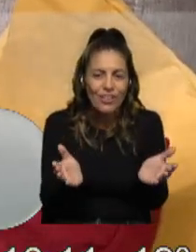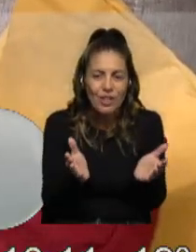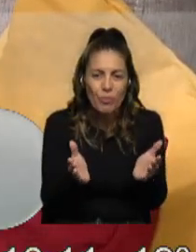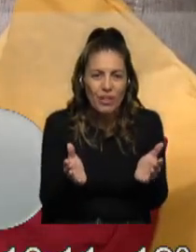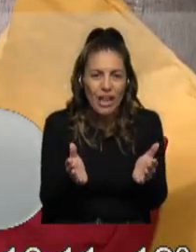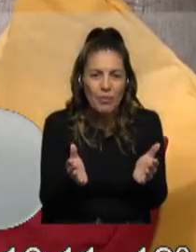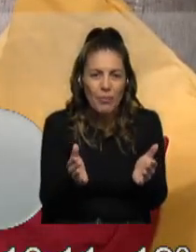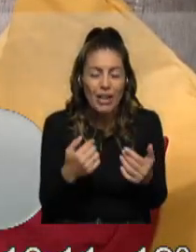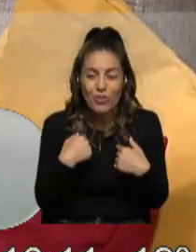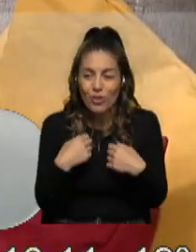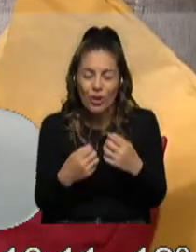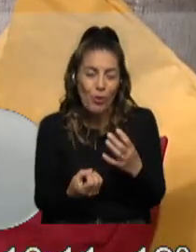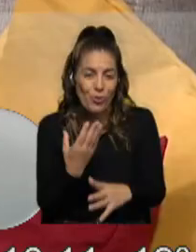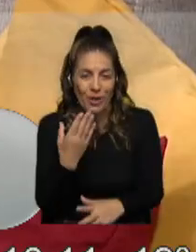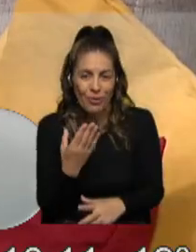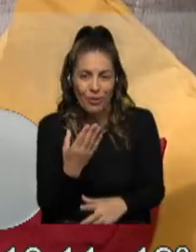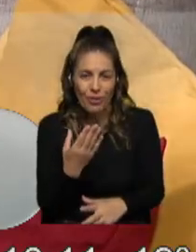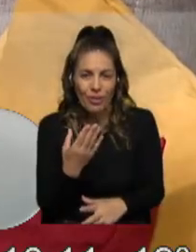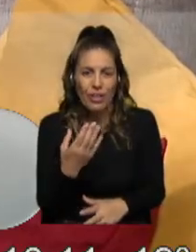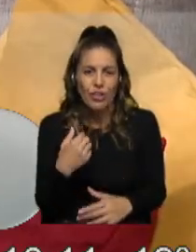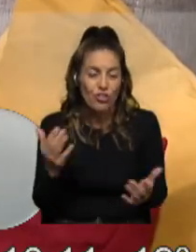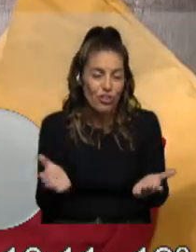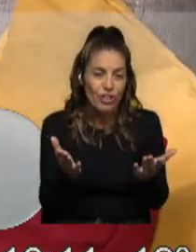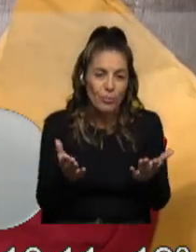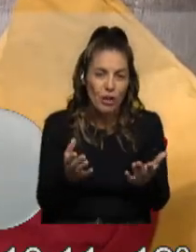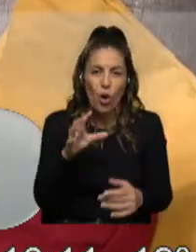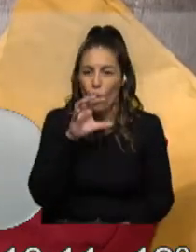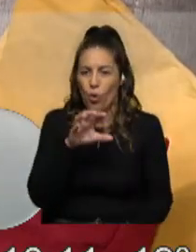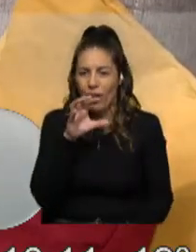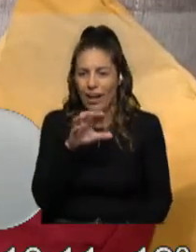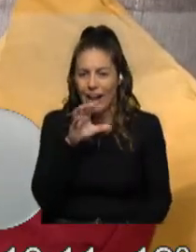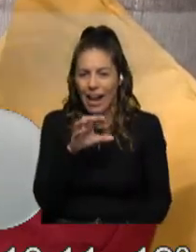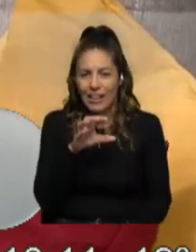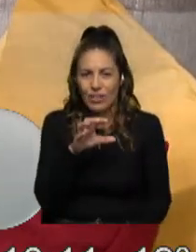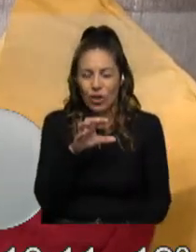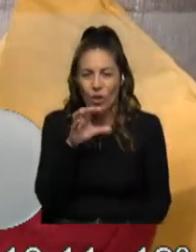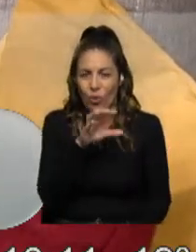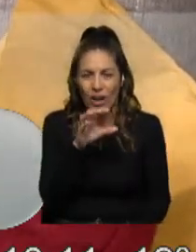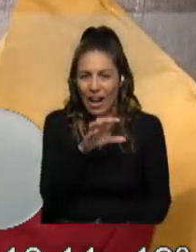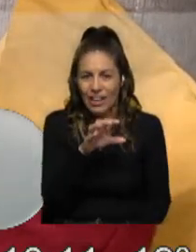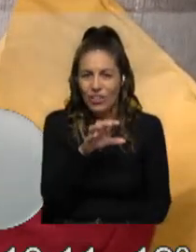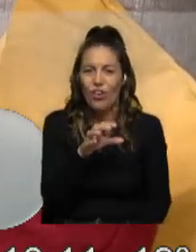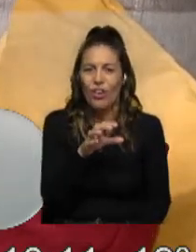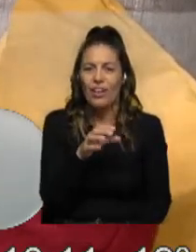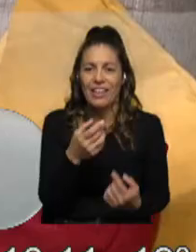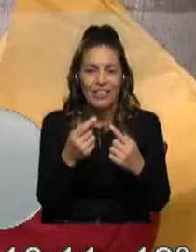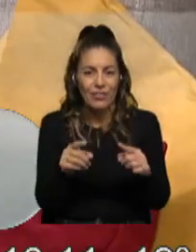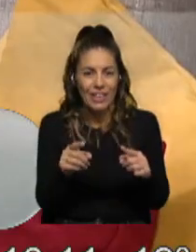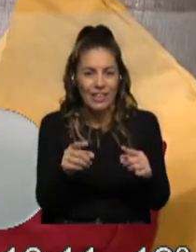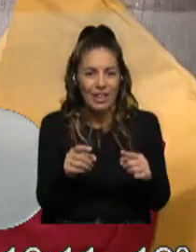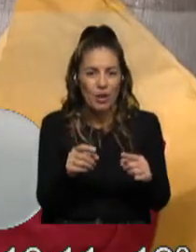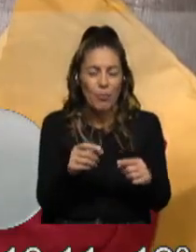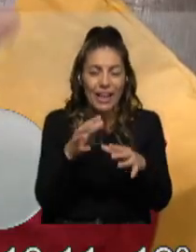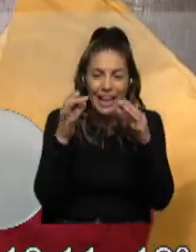nosotros también es medio novedoso. Porque en realidad, más allá de que un perro lo haga, un gato hasta se puede parar en dos patitas, el gato, y empieza a jugar. Y nosotros lo estimulamos,